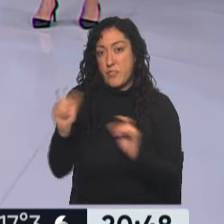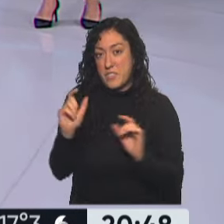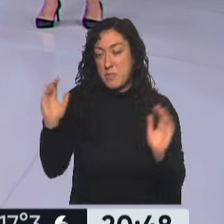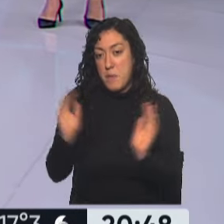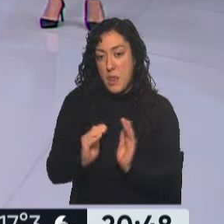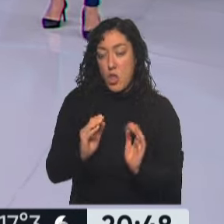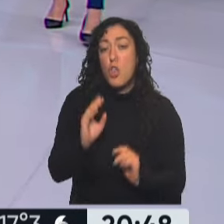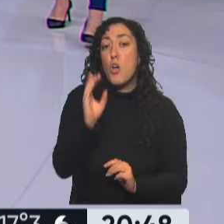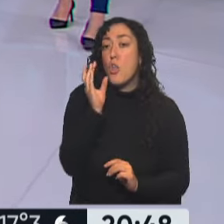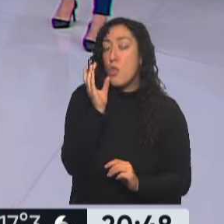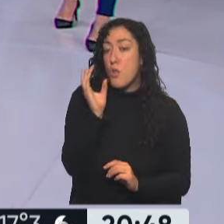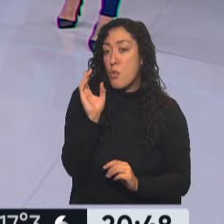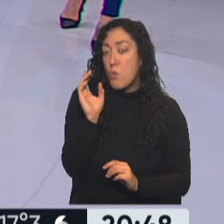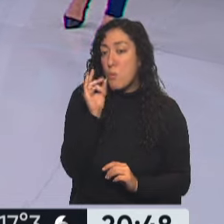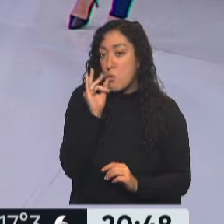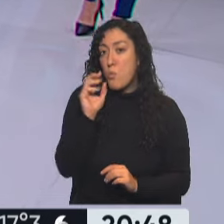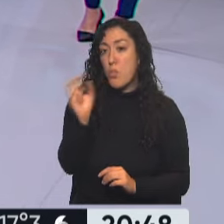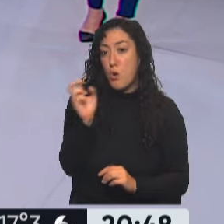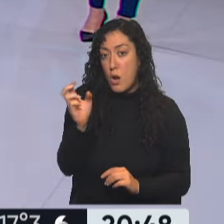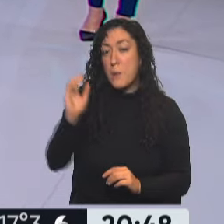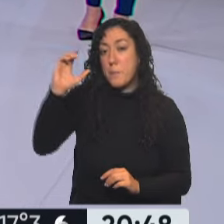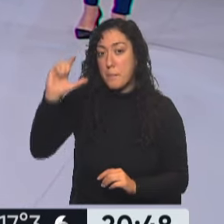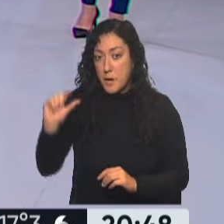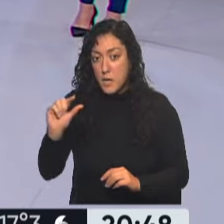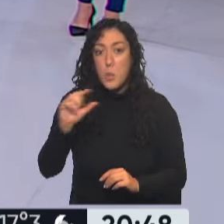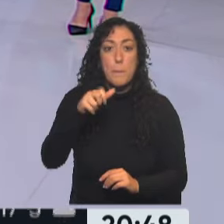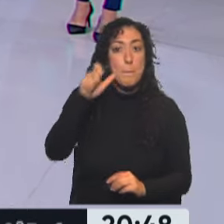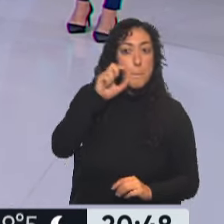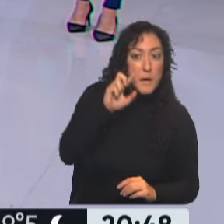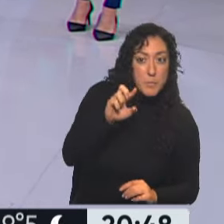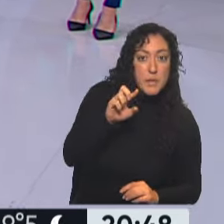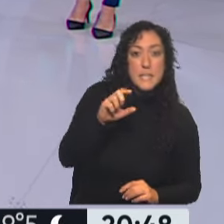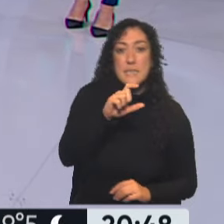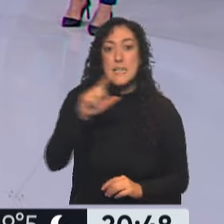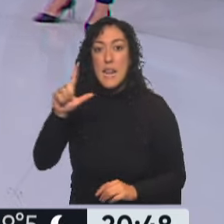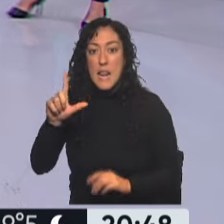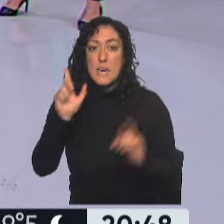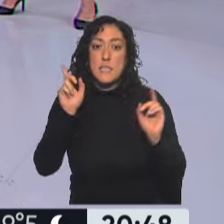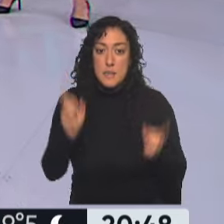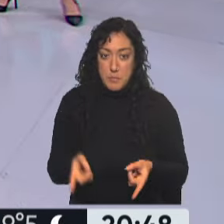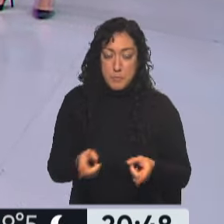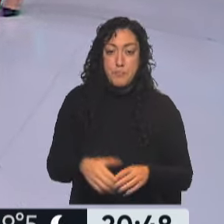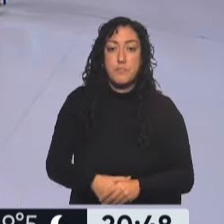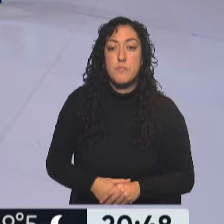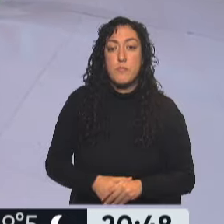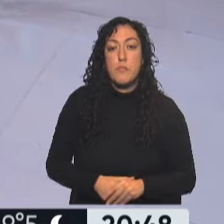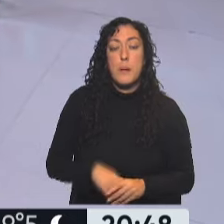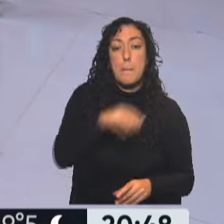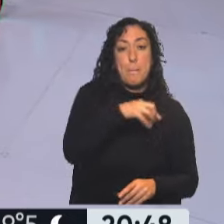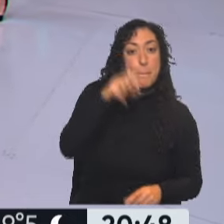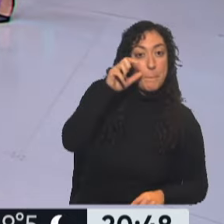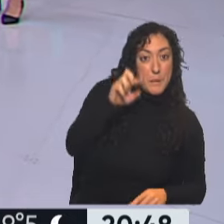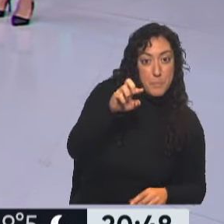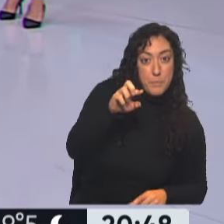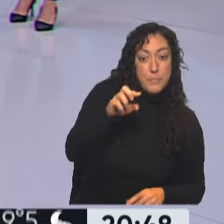lo que cayó durante este martes, sino que también lo hizo el dólar MEP y el contado con liquidación. Ahí lo estás viendo. El dólar MEP cerró